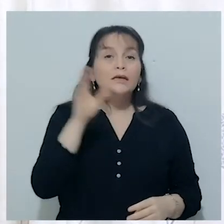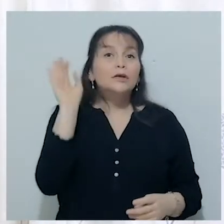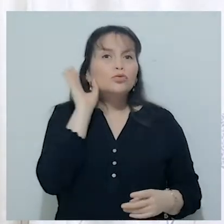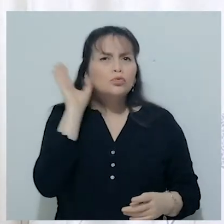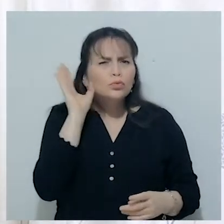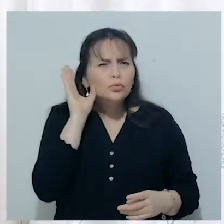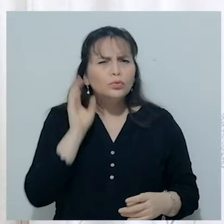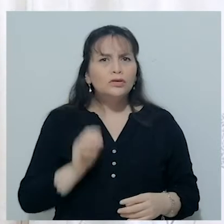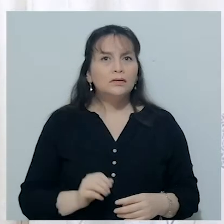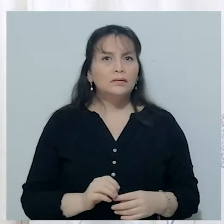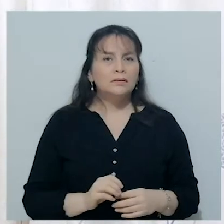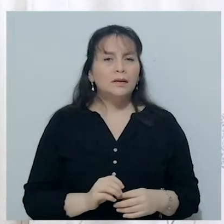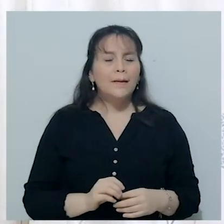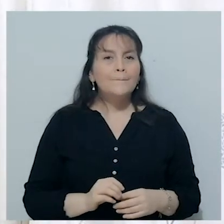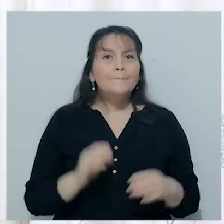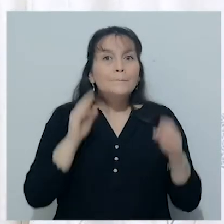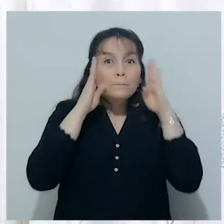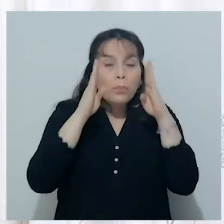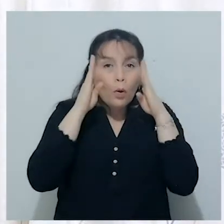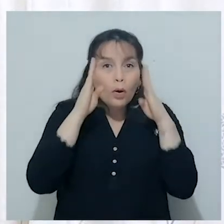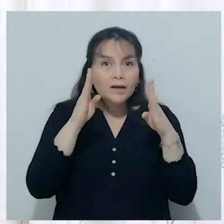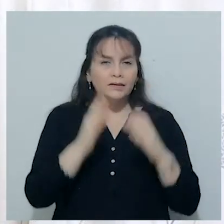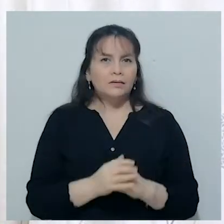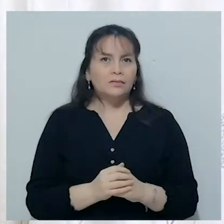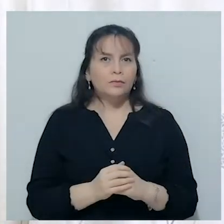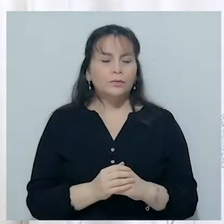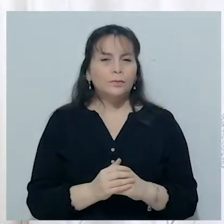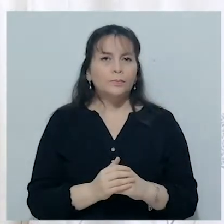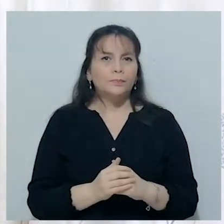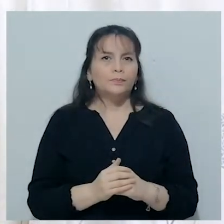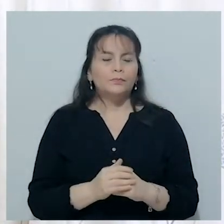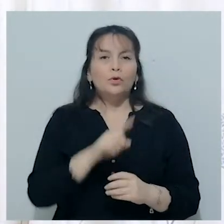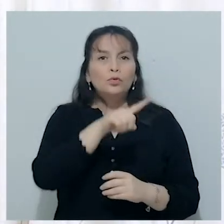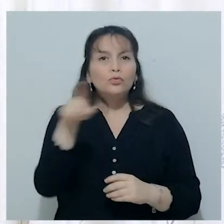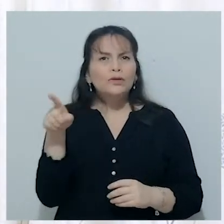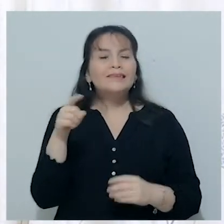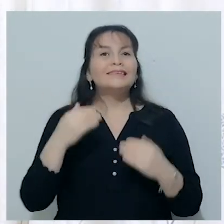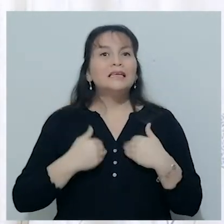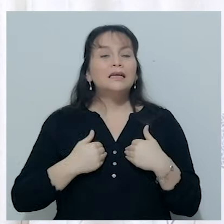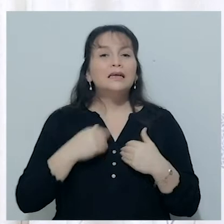está diciendo: padres, escuchen bien. Padres, pongan atención.